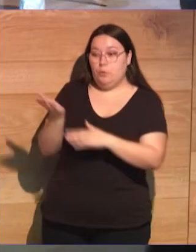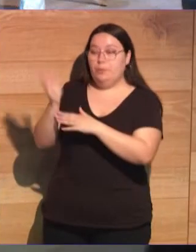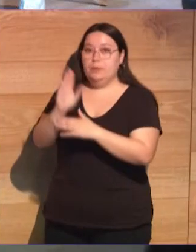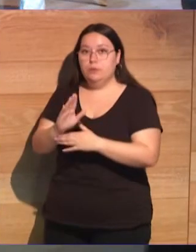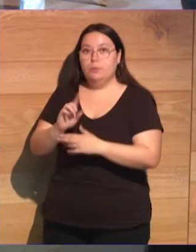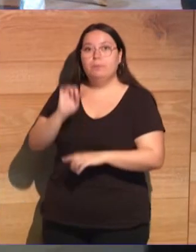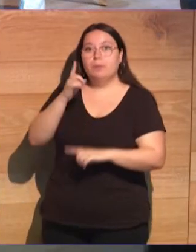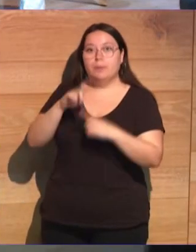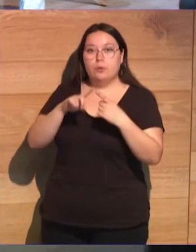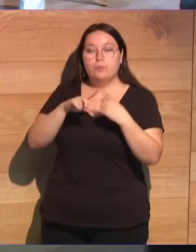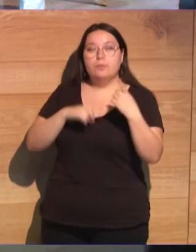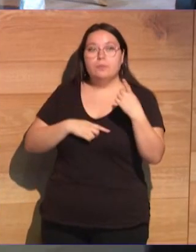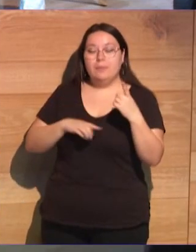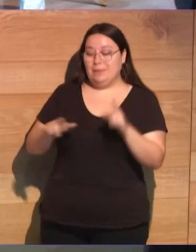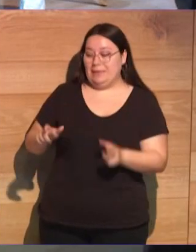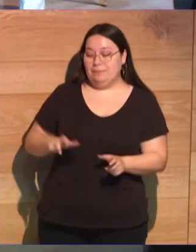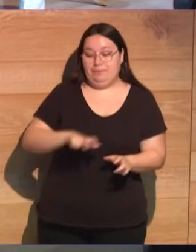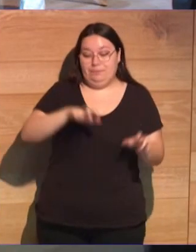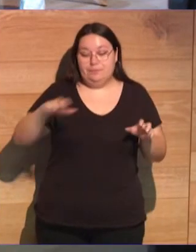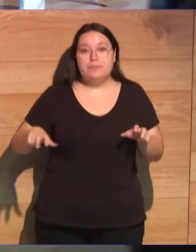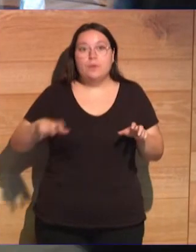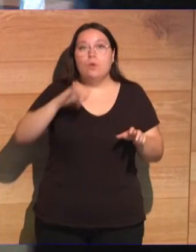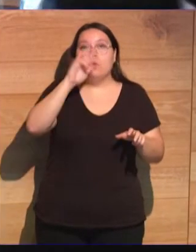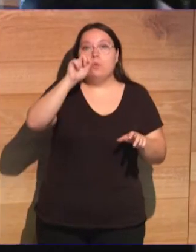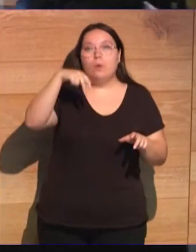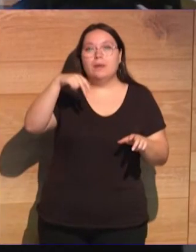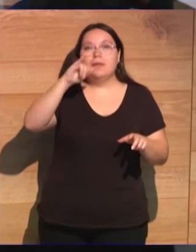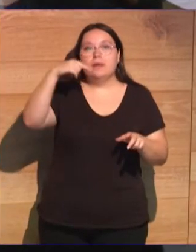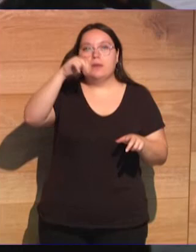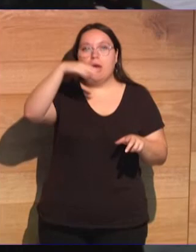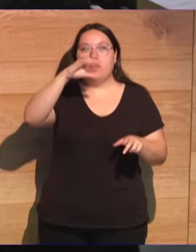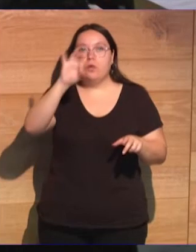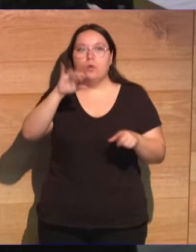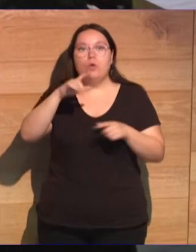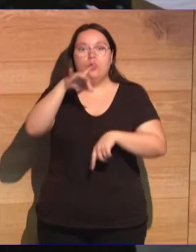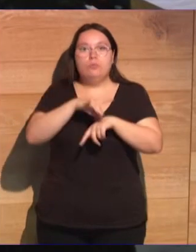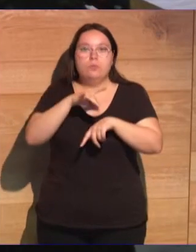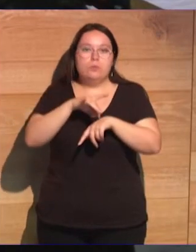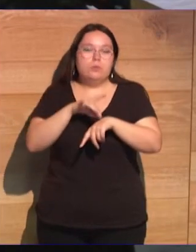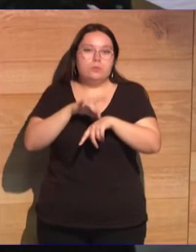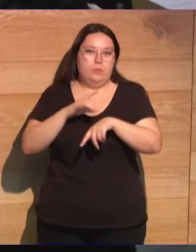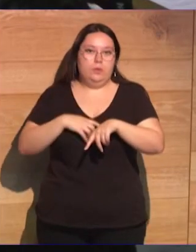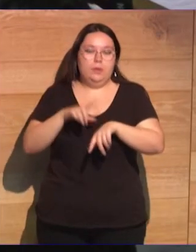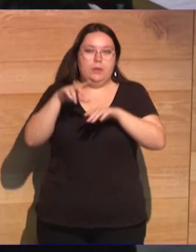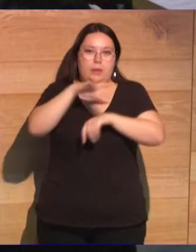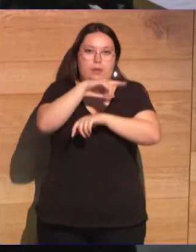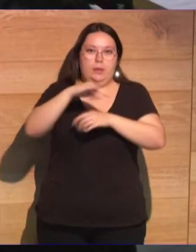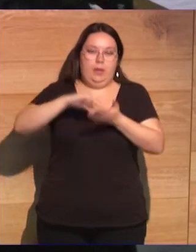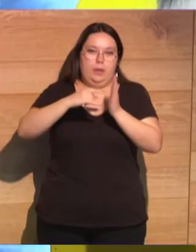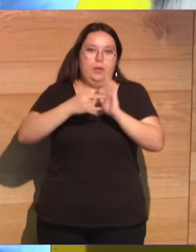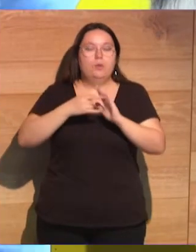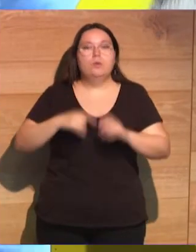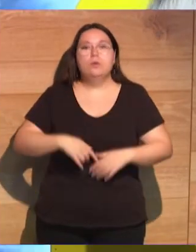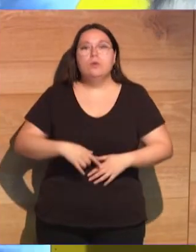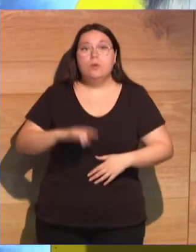primer lugar, aquí a mi lado tengo a Juan Ignacio Rullet, doctor ingeniero humanista, autor del blog